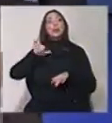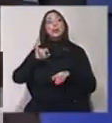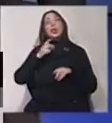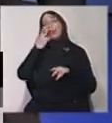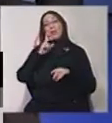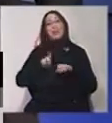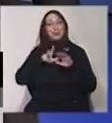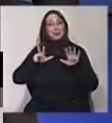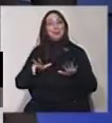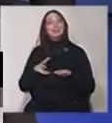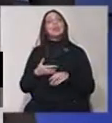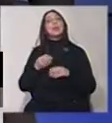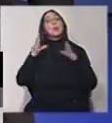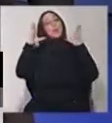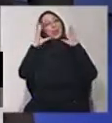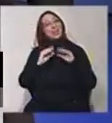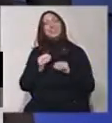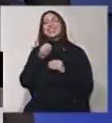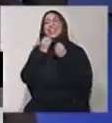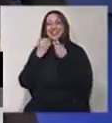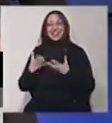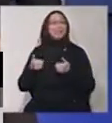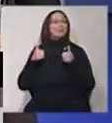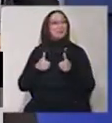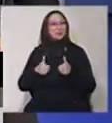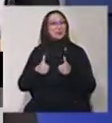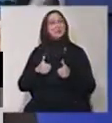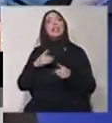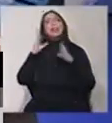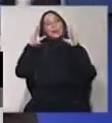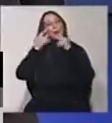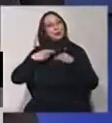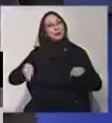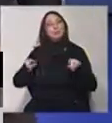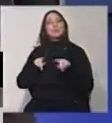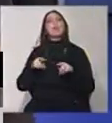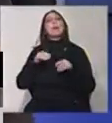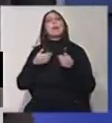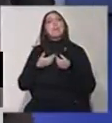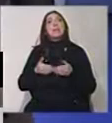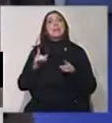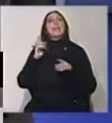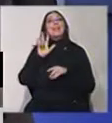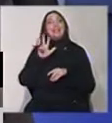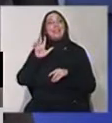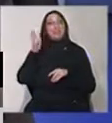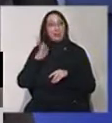2018. Gabriel, buenas noches. Denise, ¿cómo te va? Buenas bien, noches. Bien, buenas noches a ustedes. Bueno, va empezando un nuevo